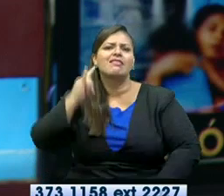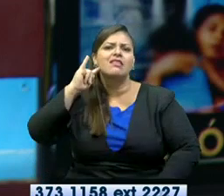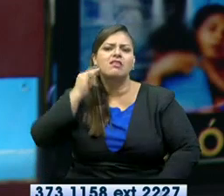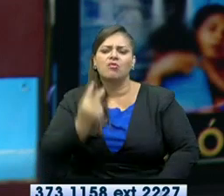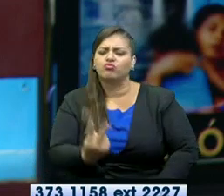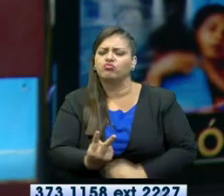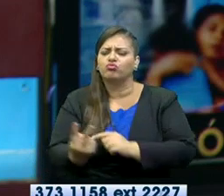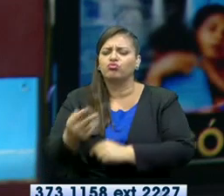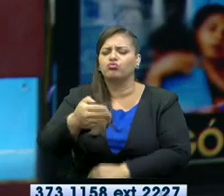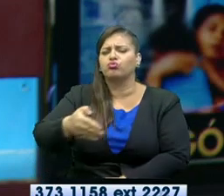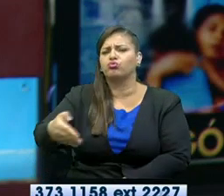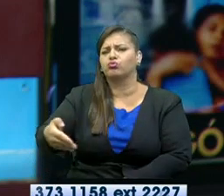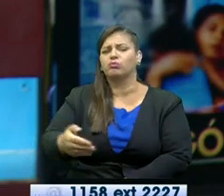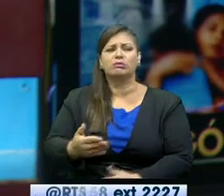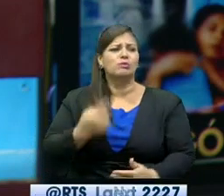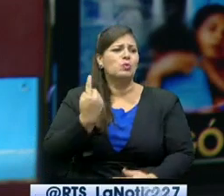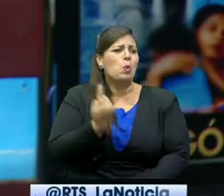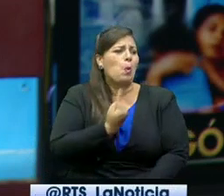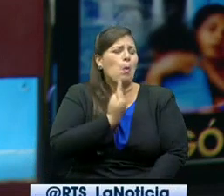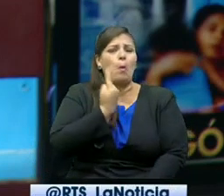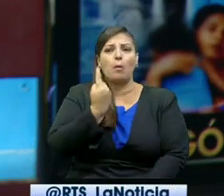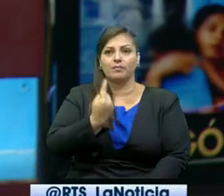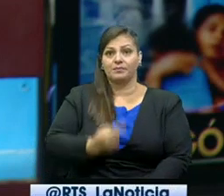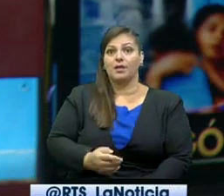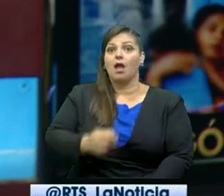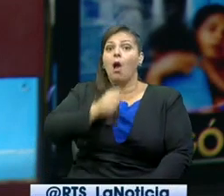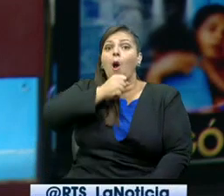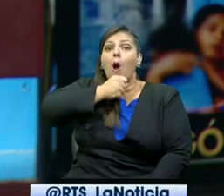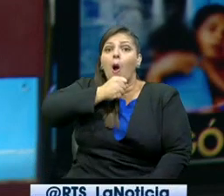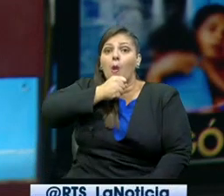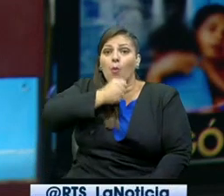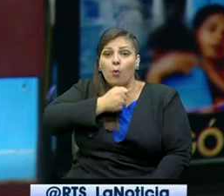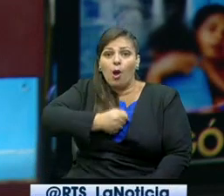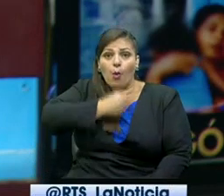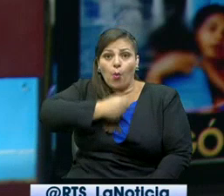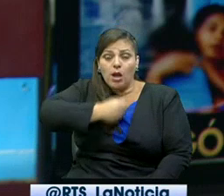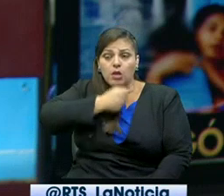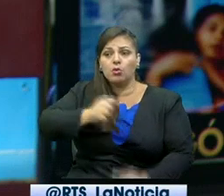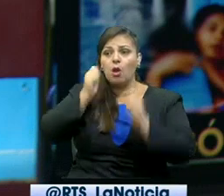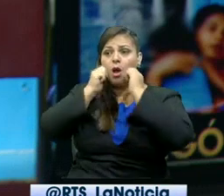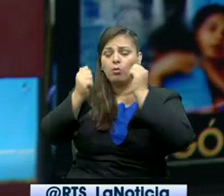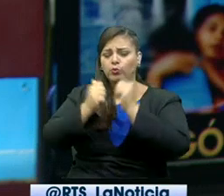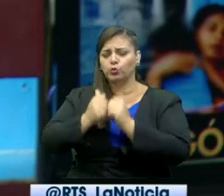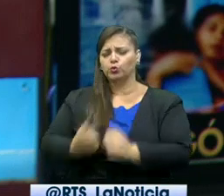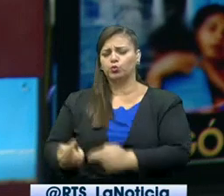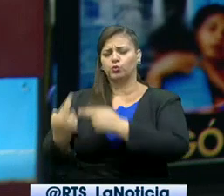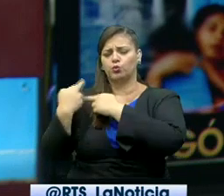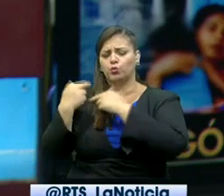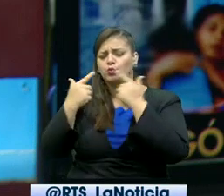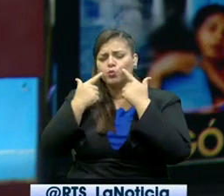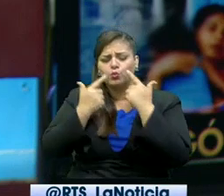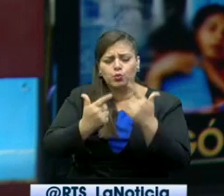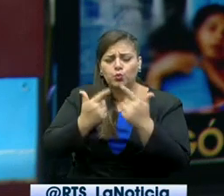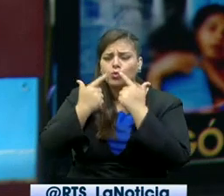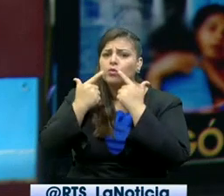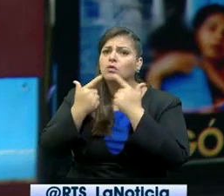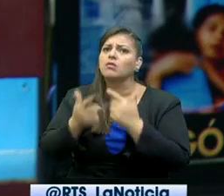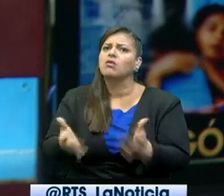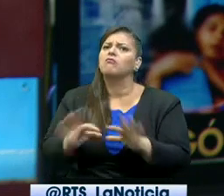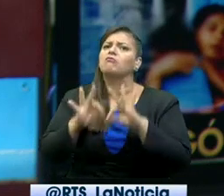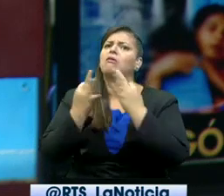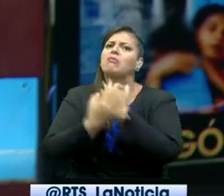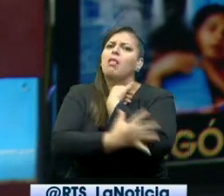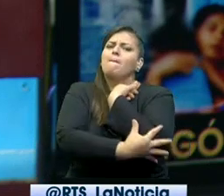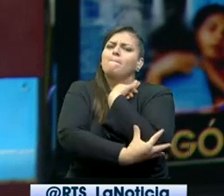brutal caso de femicidio en el Guayas. El drama que sufrían estos adultos mayores y sus nietas y el llamado a la solidaridad fueron